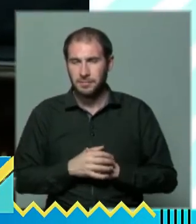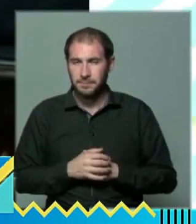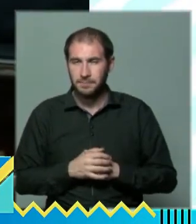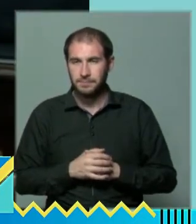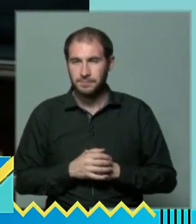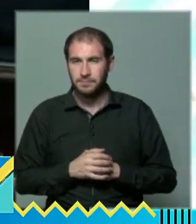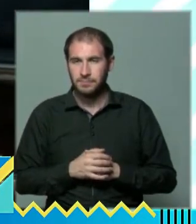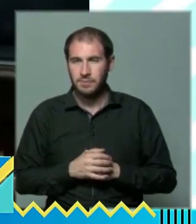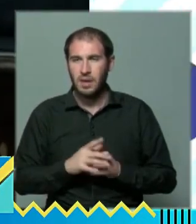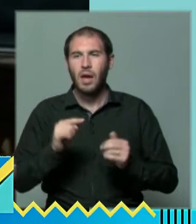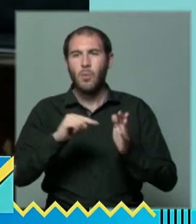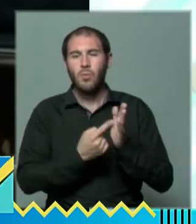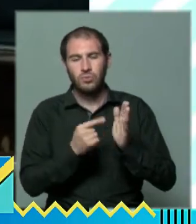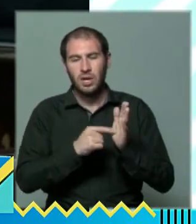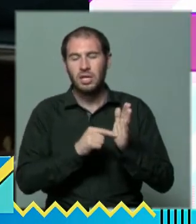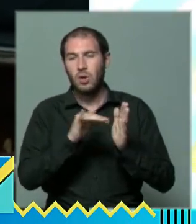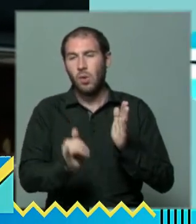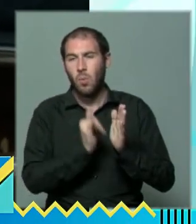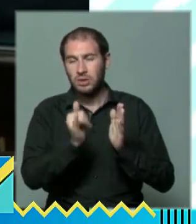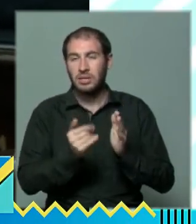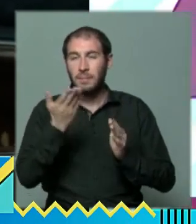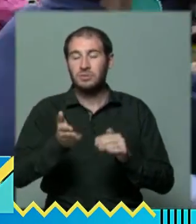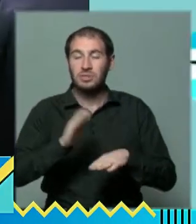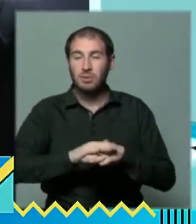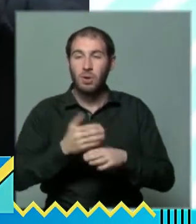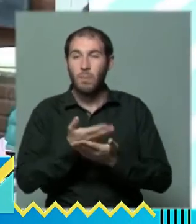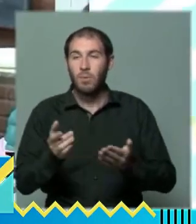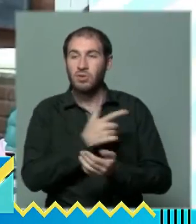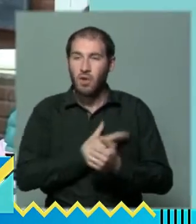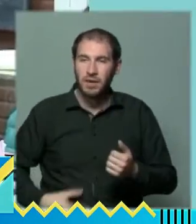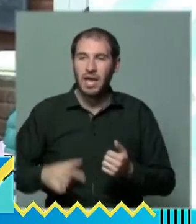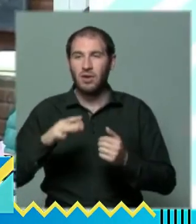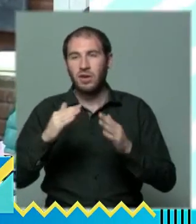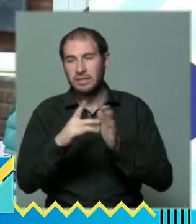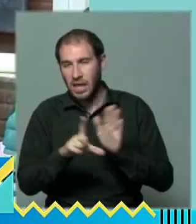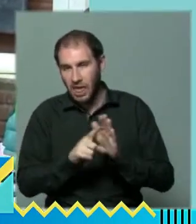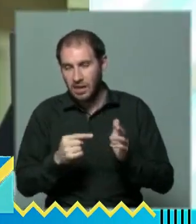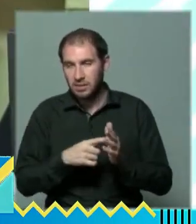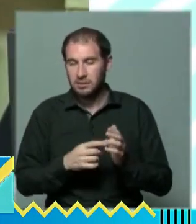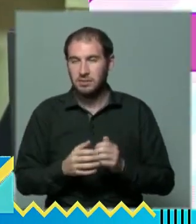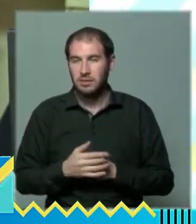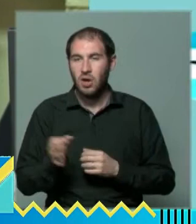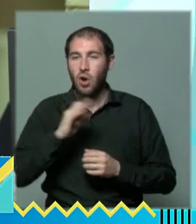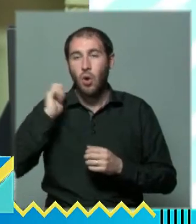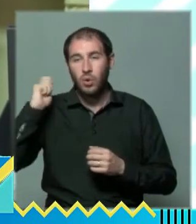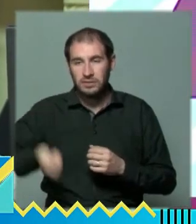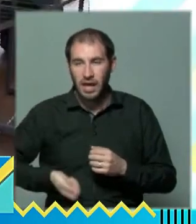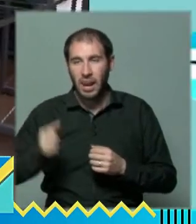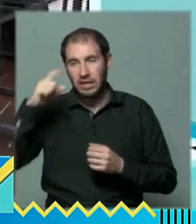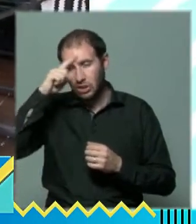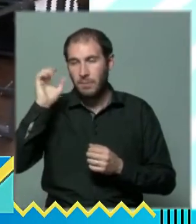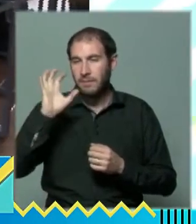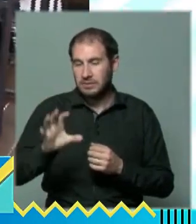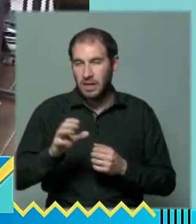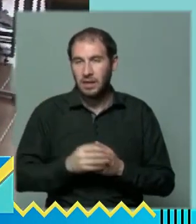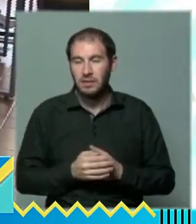en ese artículo habla de funcionarios públicos, el ejecutivo, el legislativo o judicial, nacional,